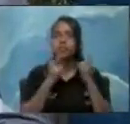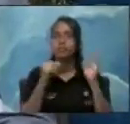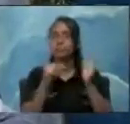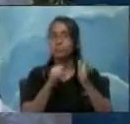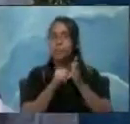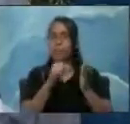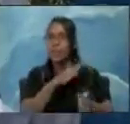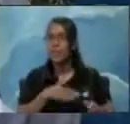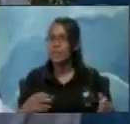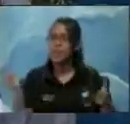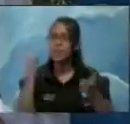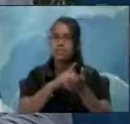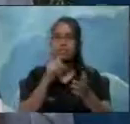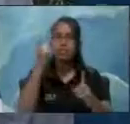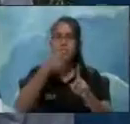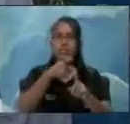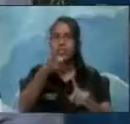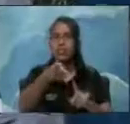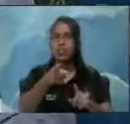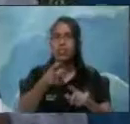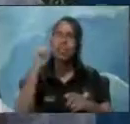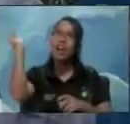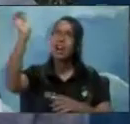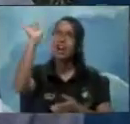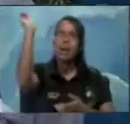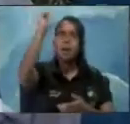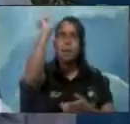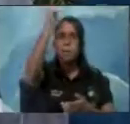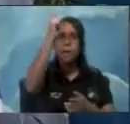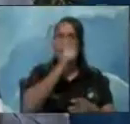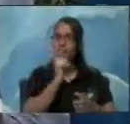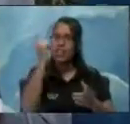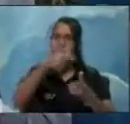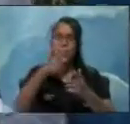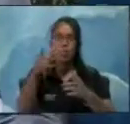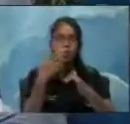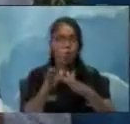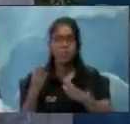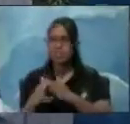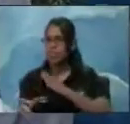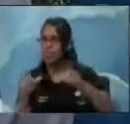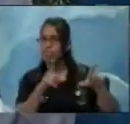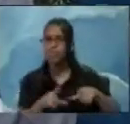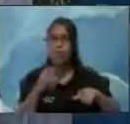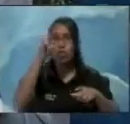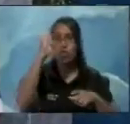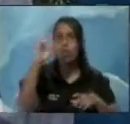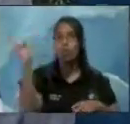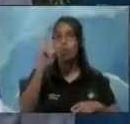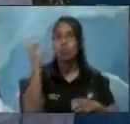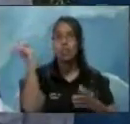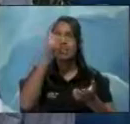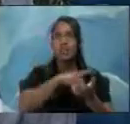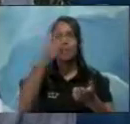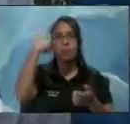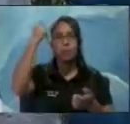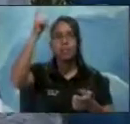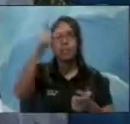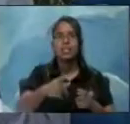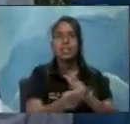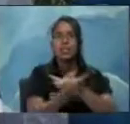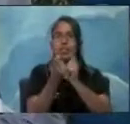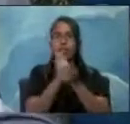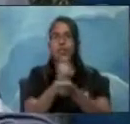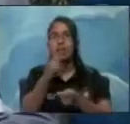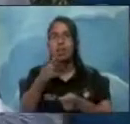quiera que él llegue a través en un barrio a través de una campaña a través de cualquier medio que Dios usa Él llega para hacer transformaciones